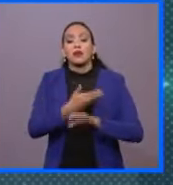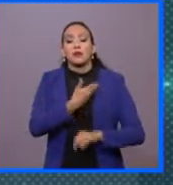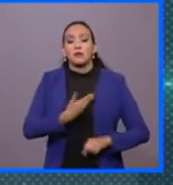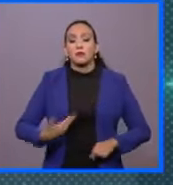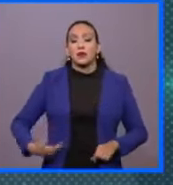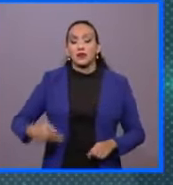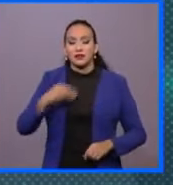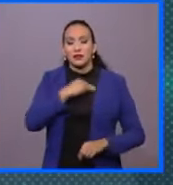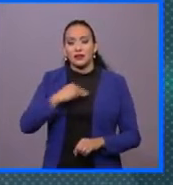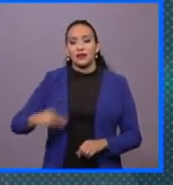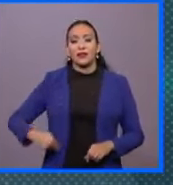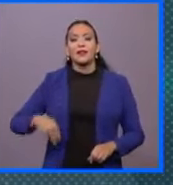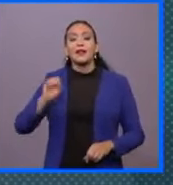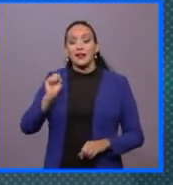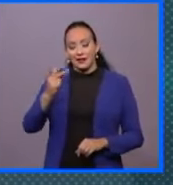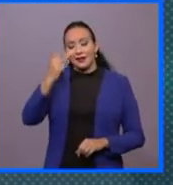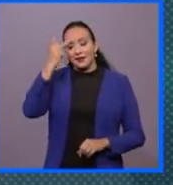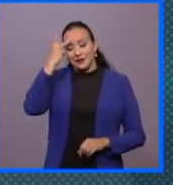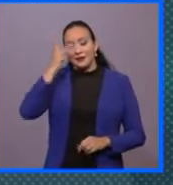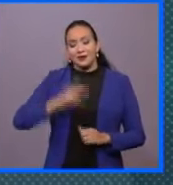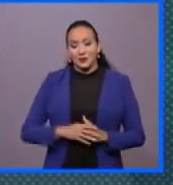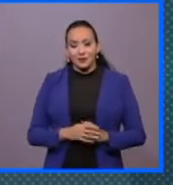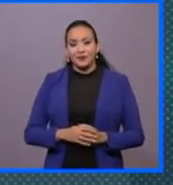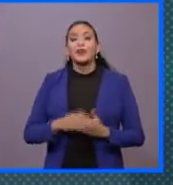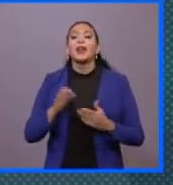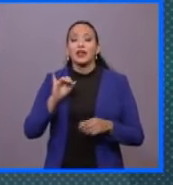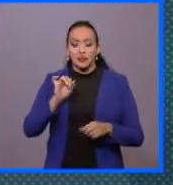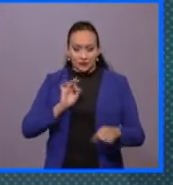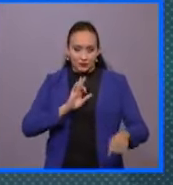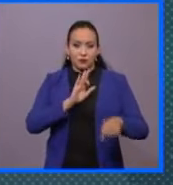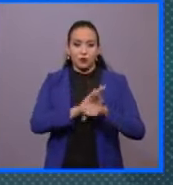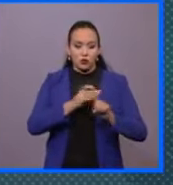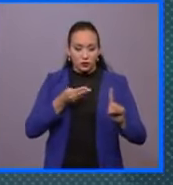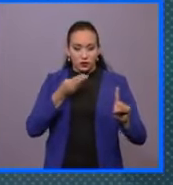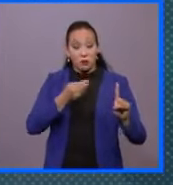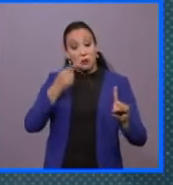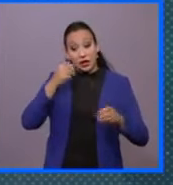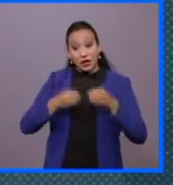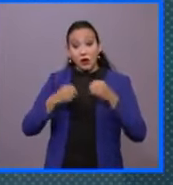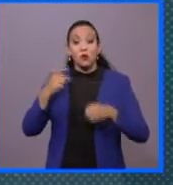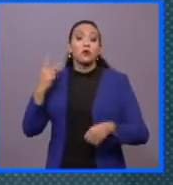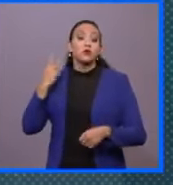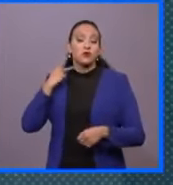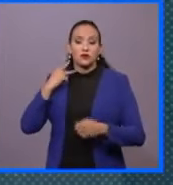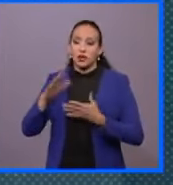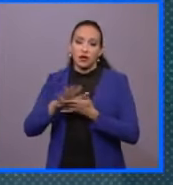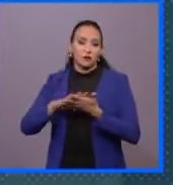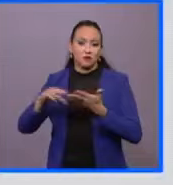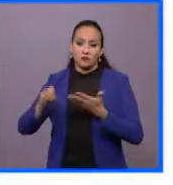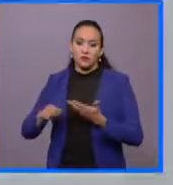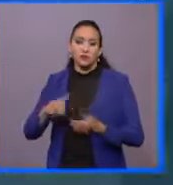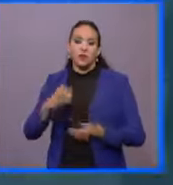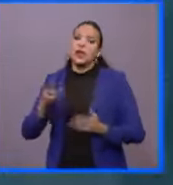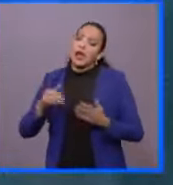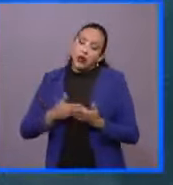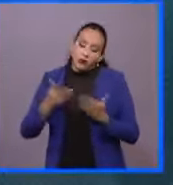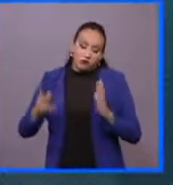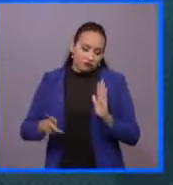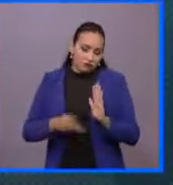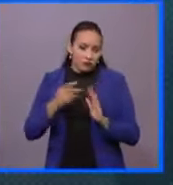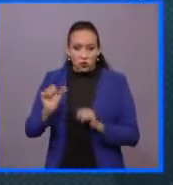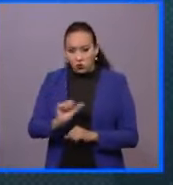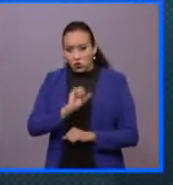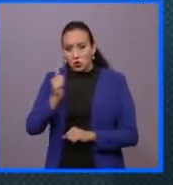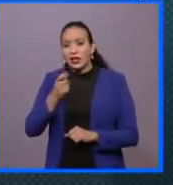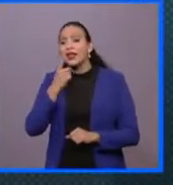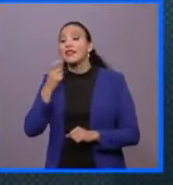presidente municipal de San Luis Potosí, por lo que concedió el amparo para que el juicio político quedara sin efectos y se emita otra en la que se